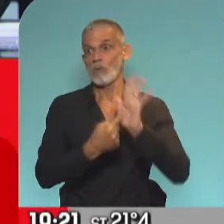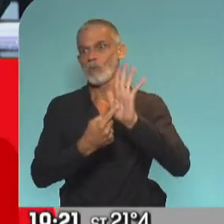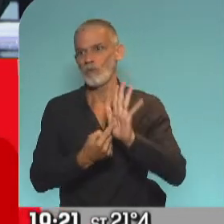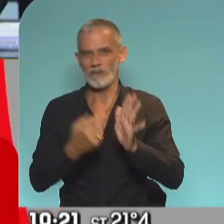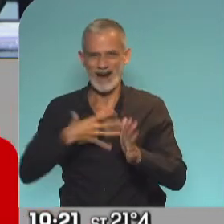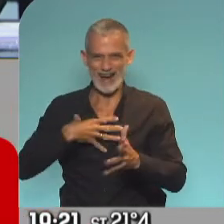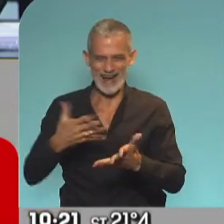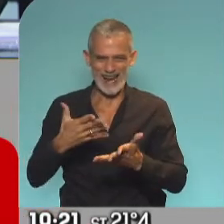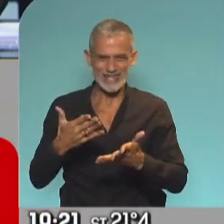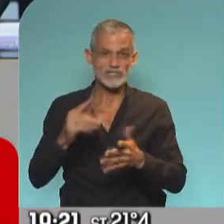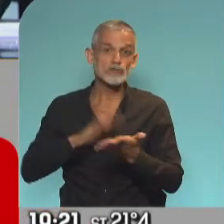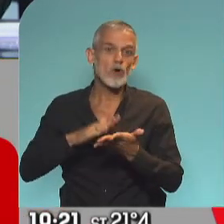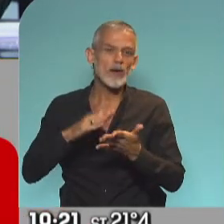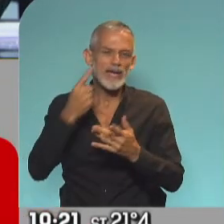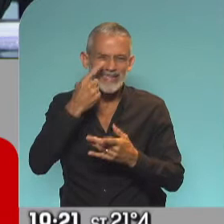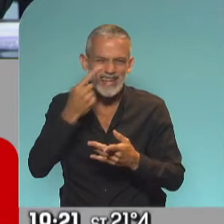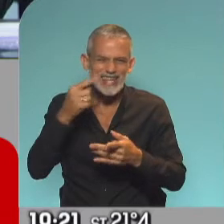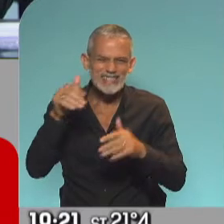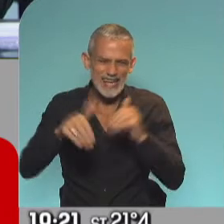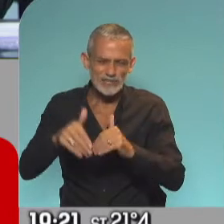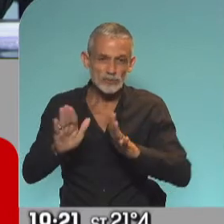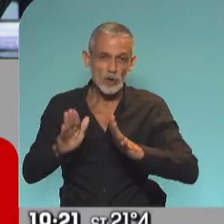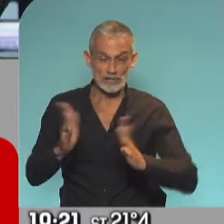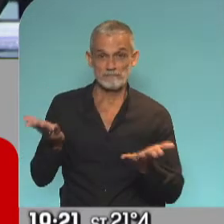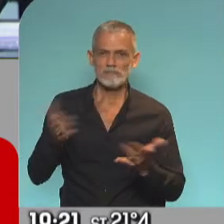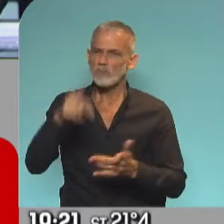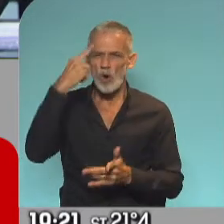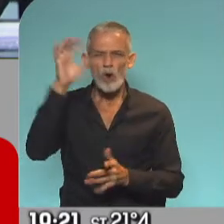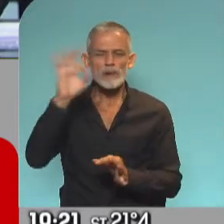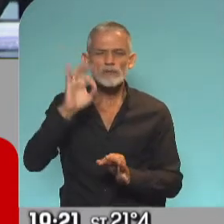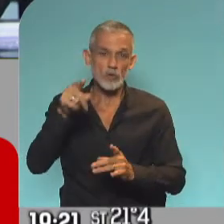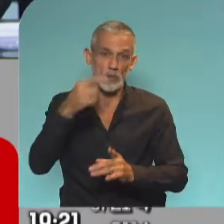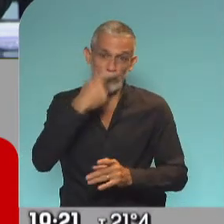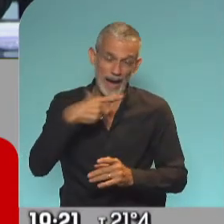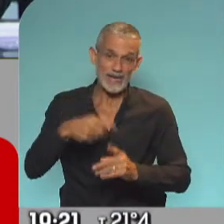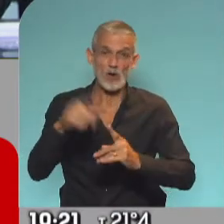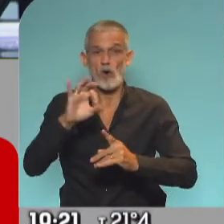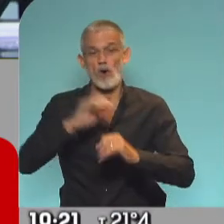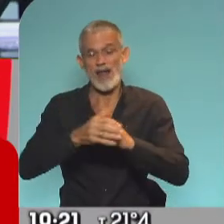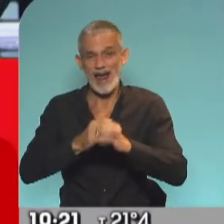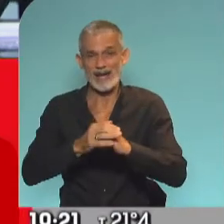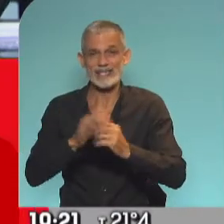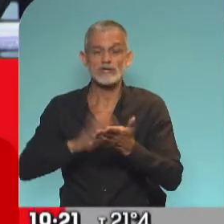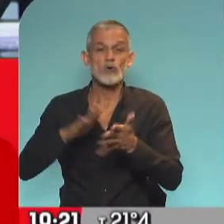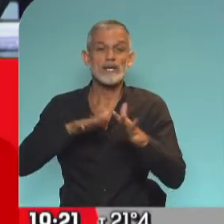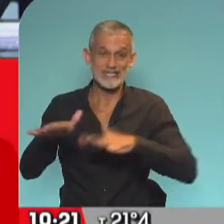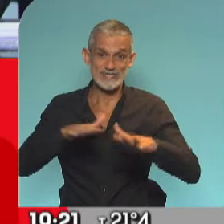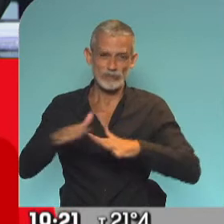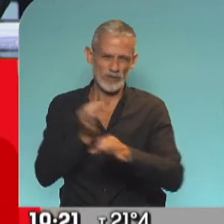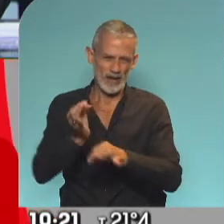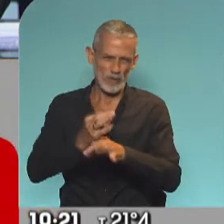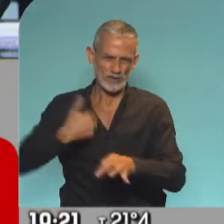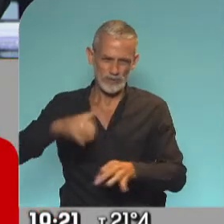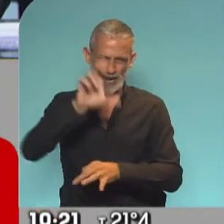año. ¿Qué lectura hace de la posición hoy de Horacio Rodríguez Larreta y también de Mauricio Macri en cuanto a esta situación de la educación